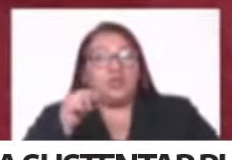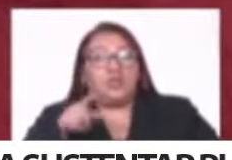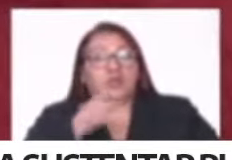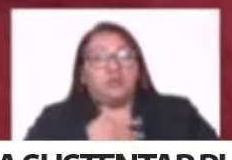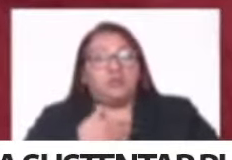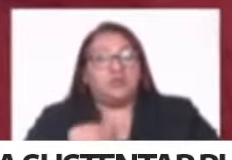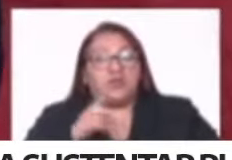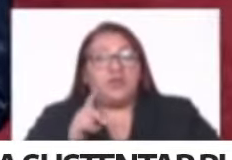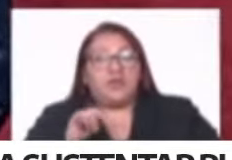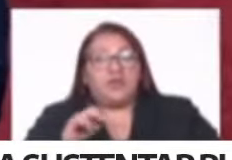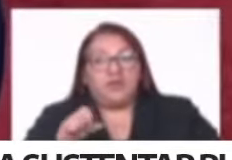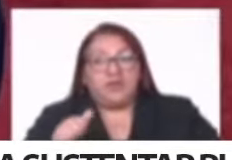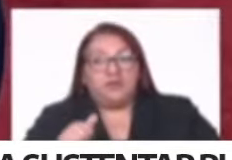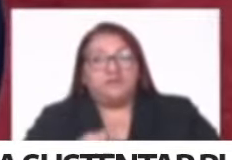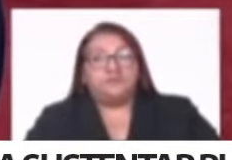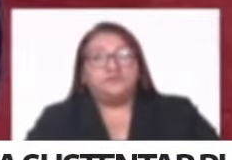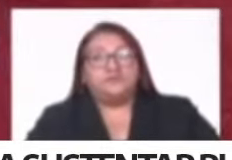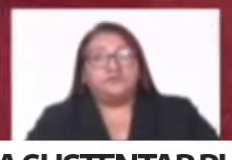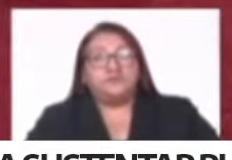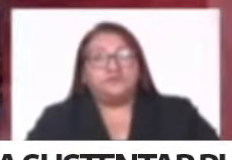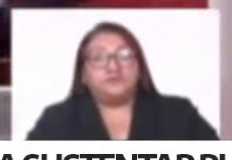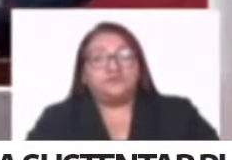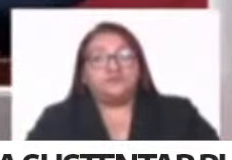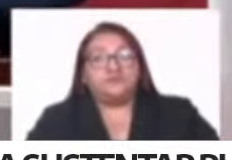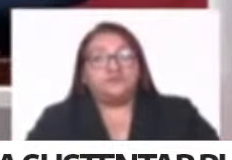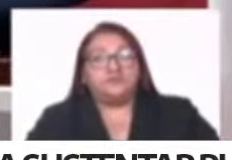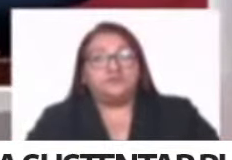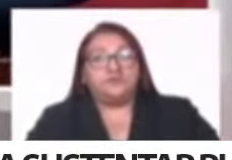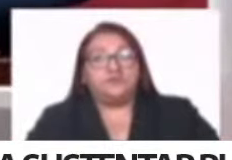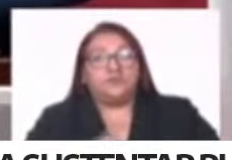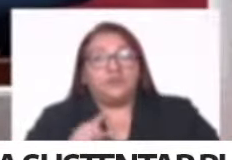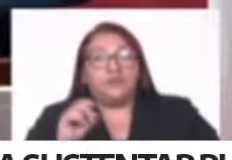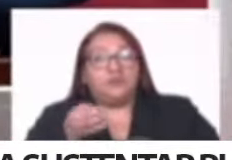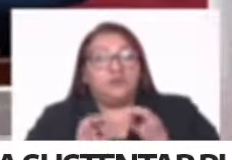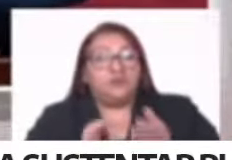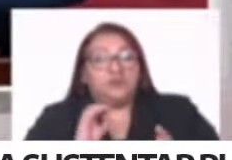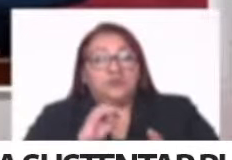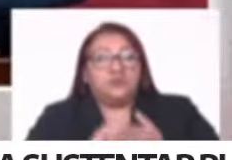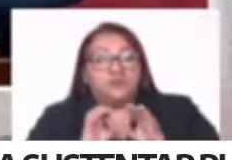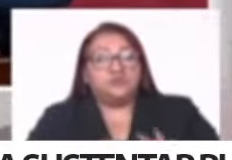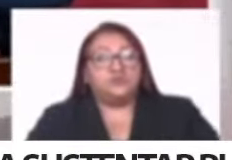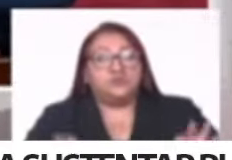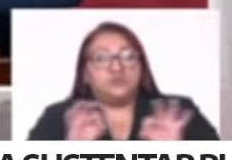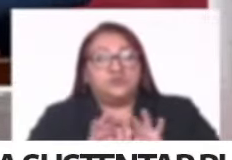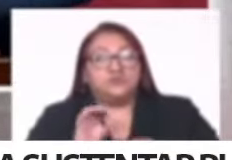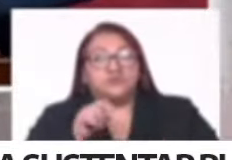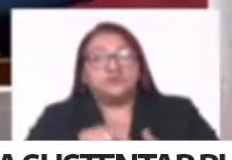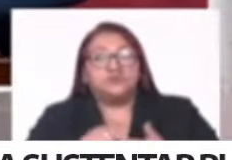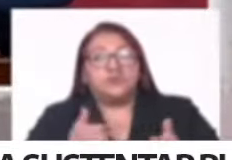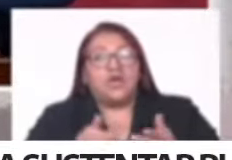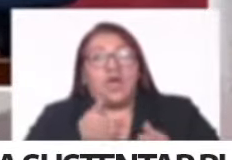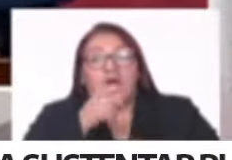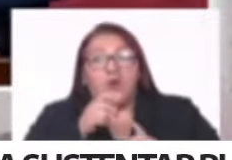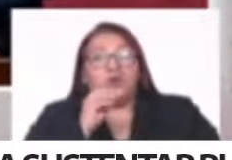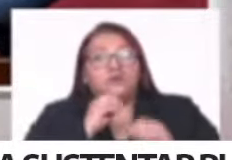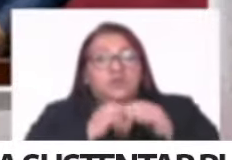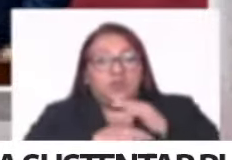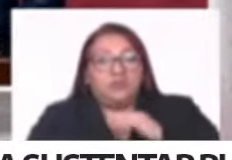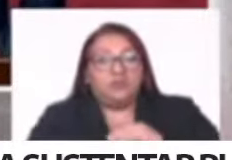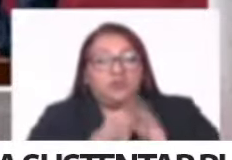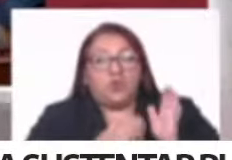la presidenta Dina Boluarte. En este presupuesto que venimos a exponer, estas prioridades son agua y